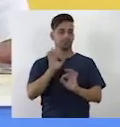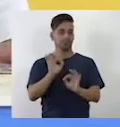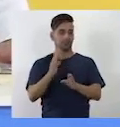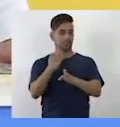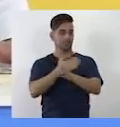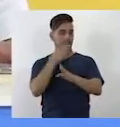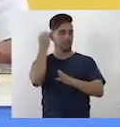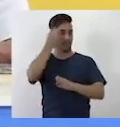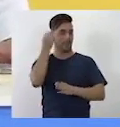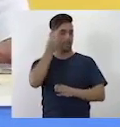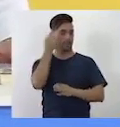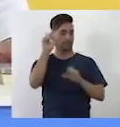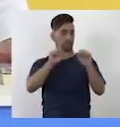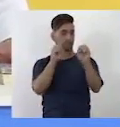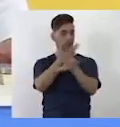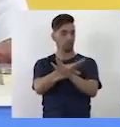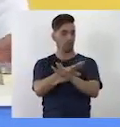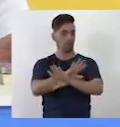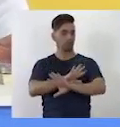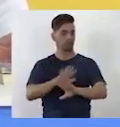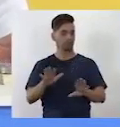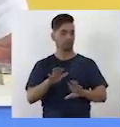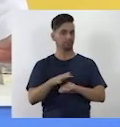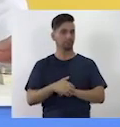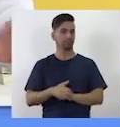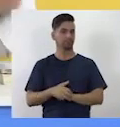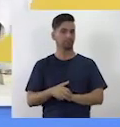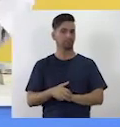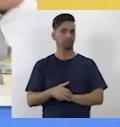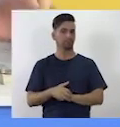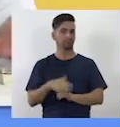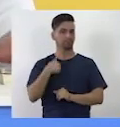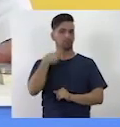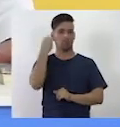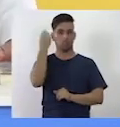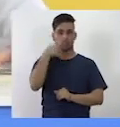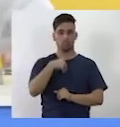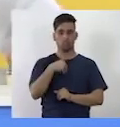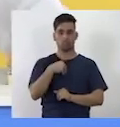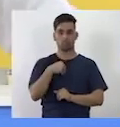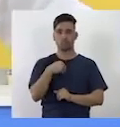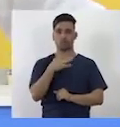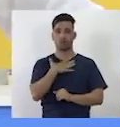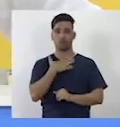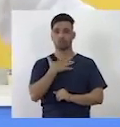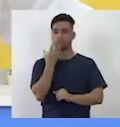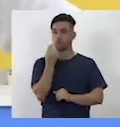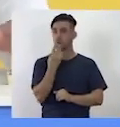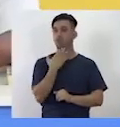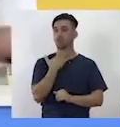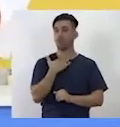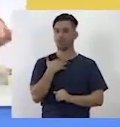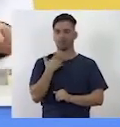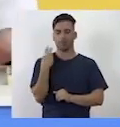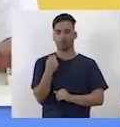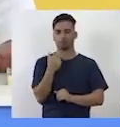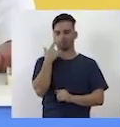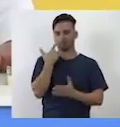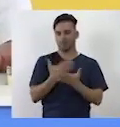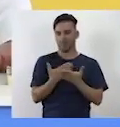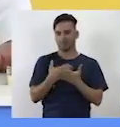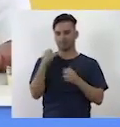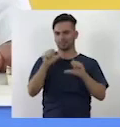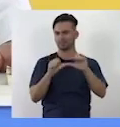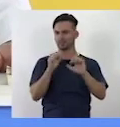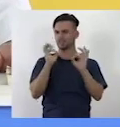esta predicción llama te lo tienta aunque yo sé que predice para predecir sin hacer experimento pero muchos tienen deseo de hacer algún experimento